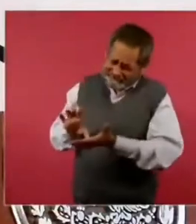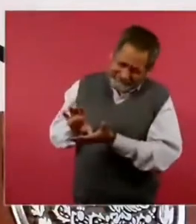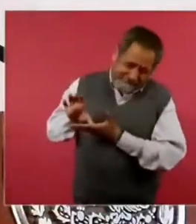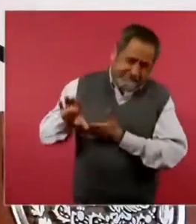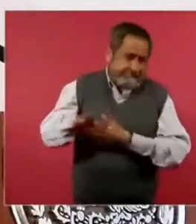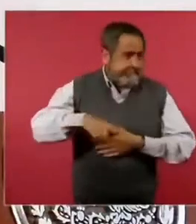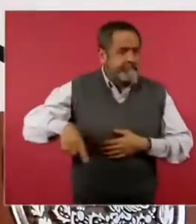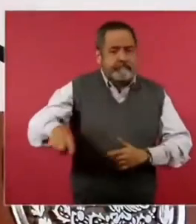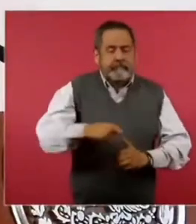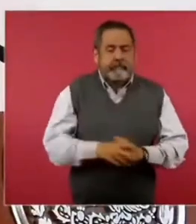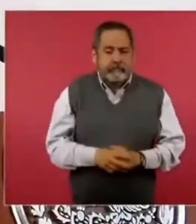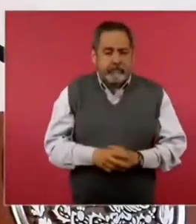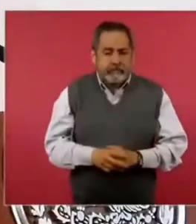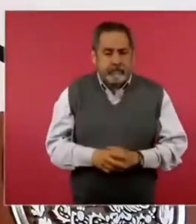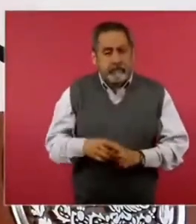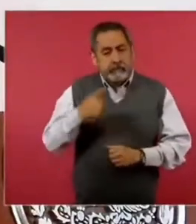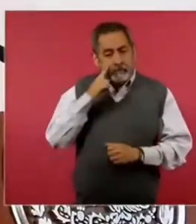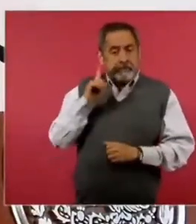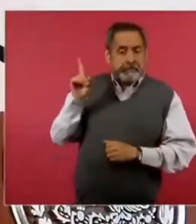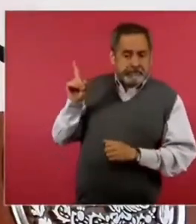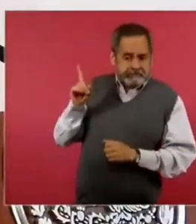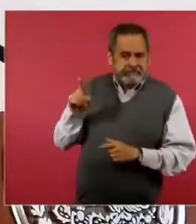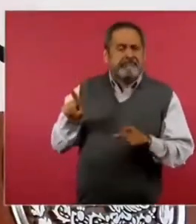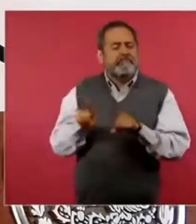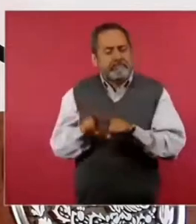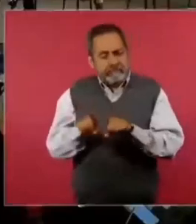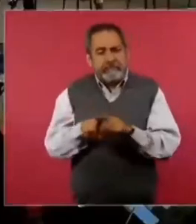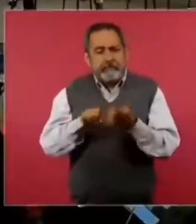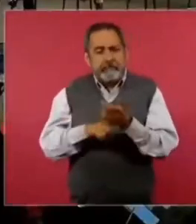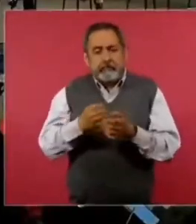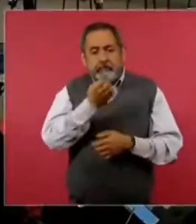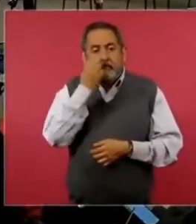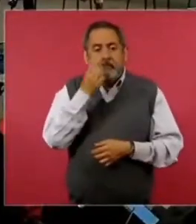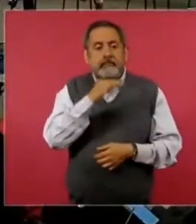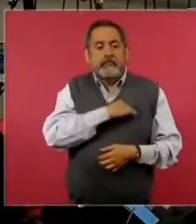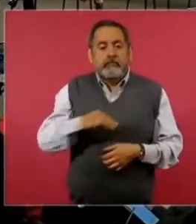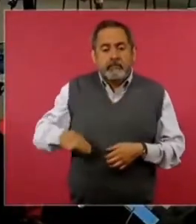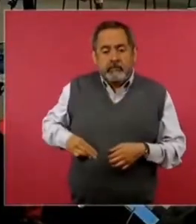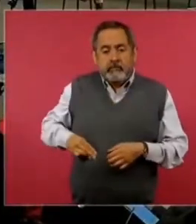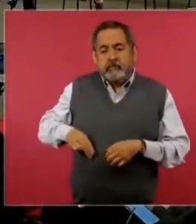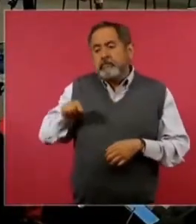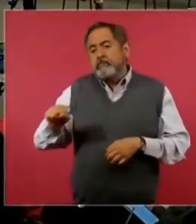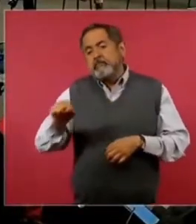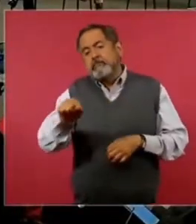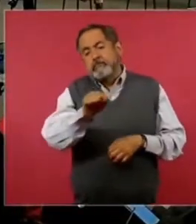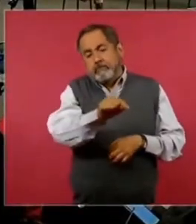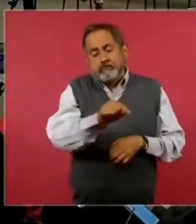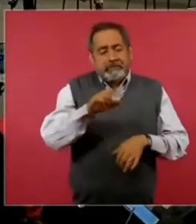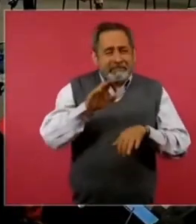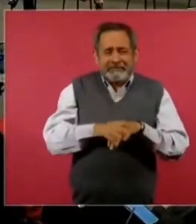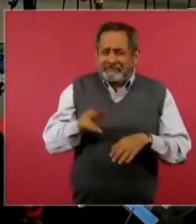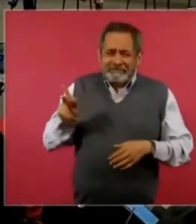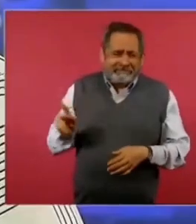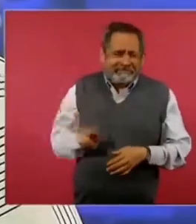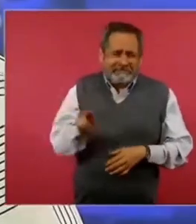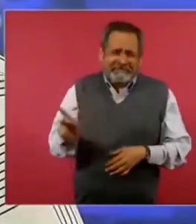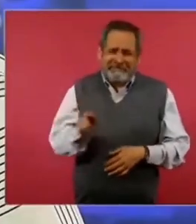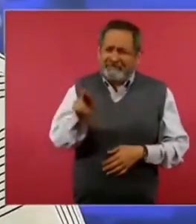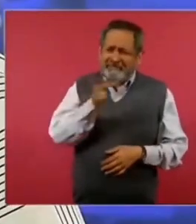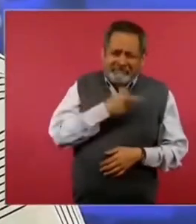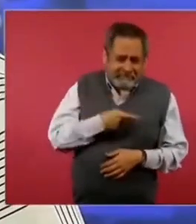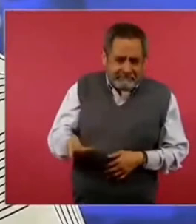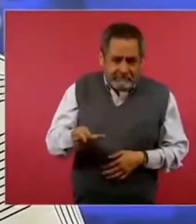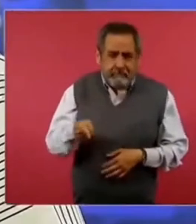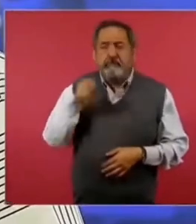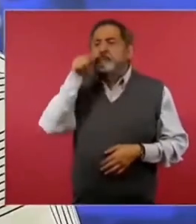lámina, resaltamos que prioritariamente se han beneficiado a escuelas en municipios y localidades con alto grado de marginación, pobreza